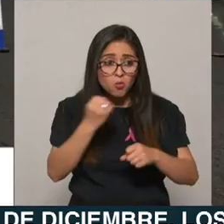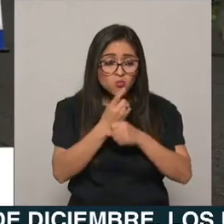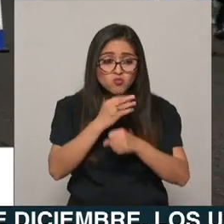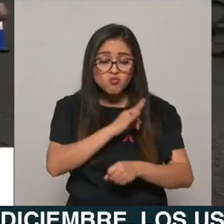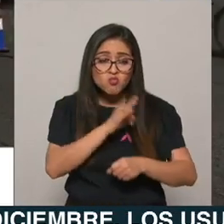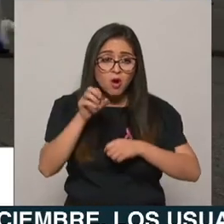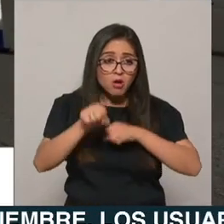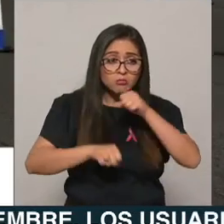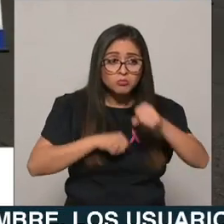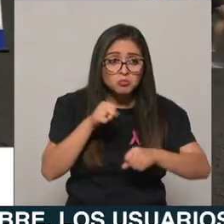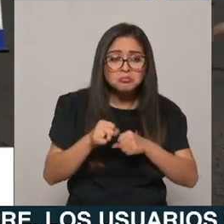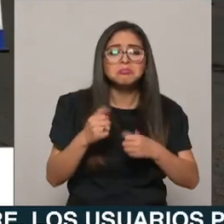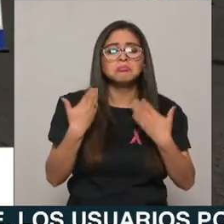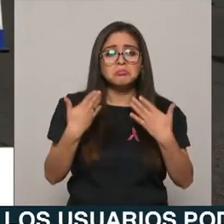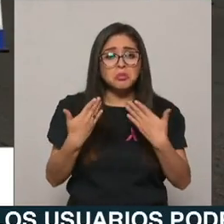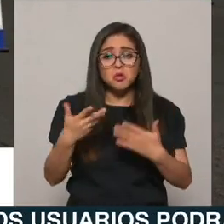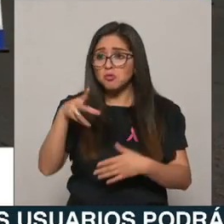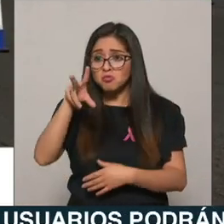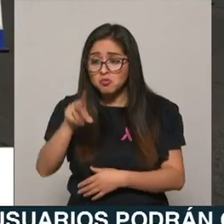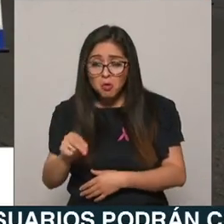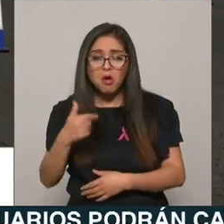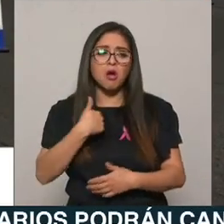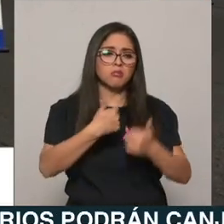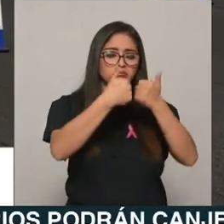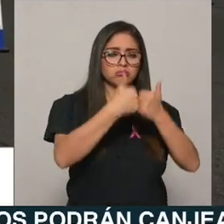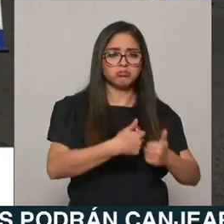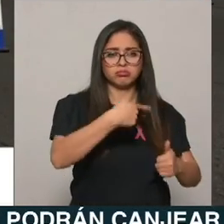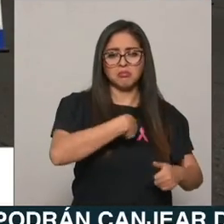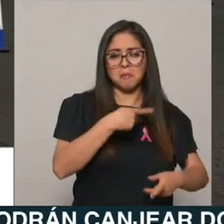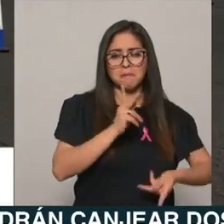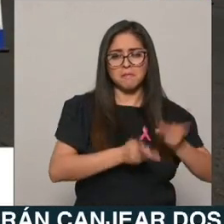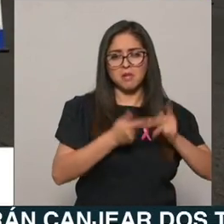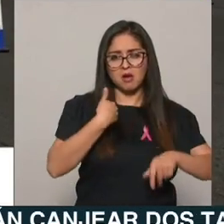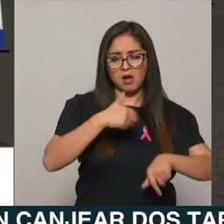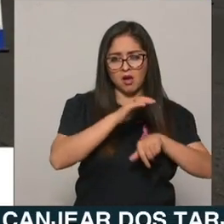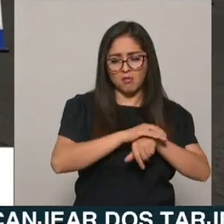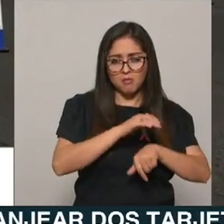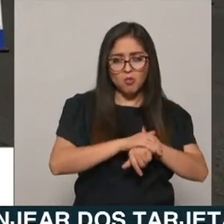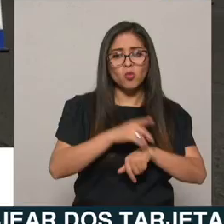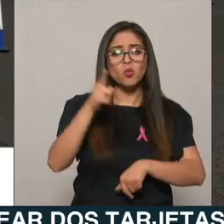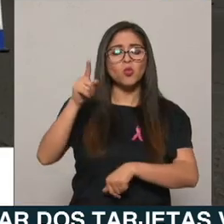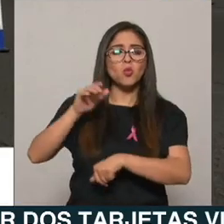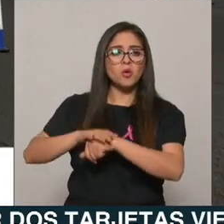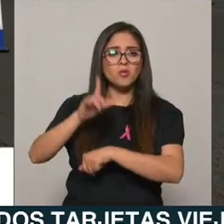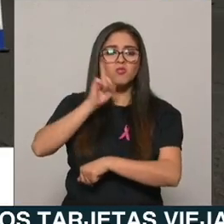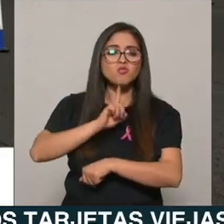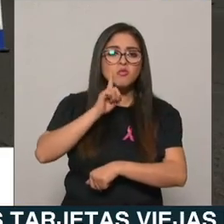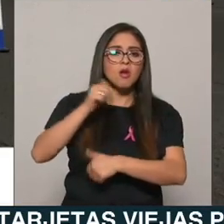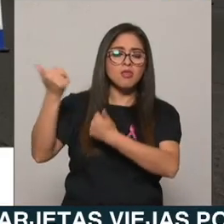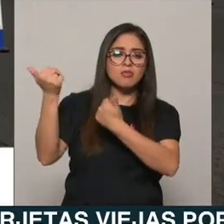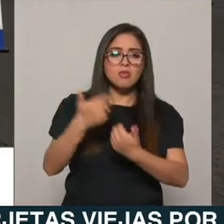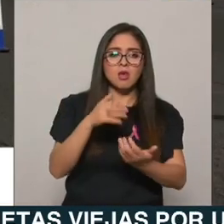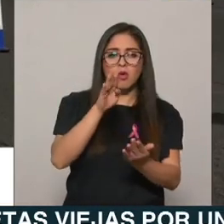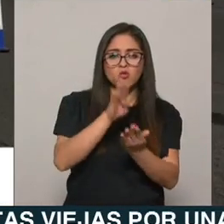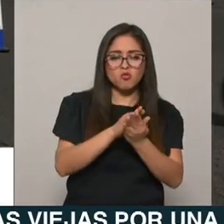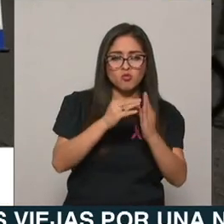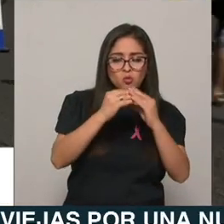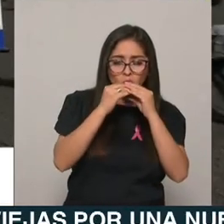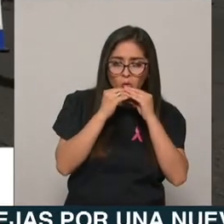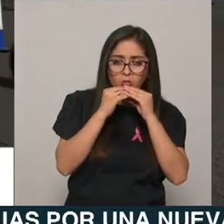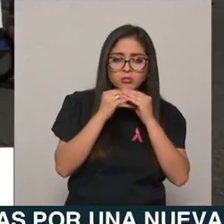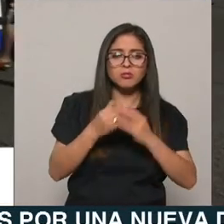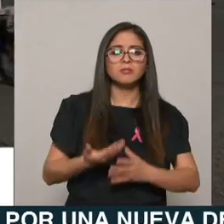no, pues ya me quedo platicando aquí con mis compañeros. Una amiguita nos trae unas tortas